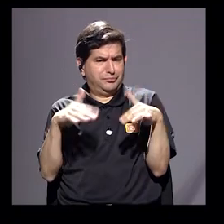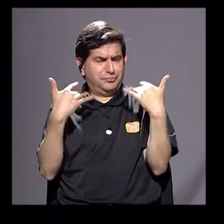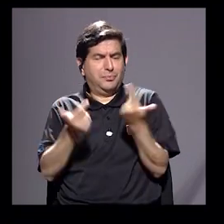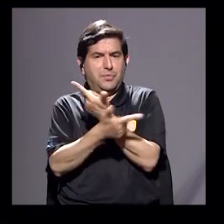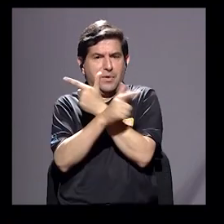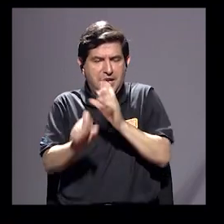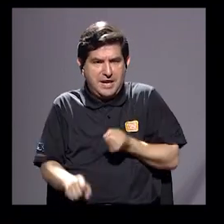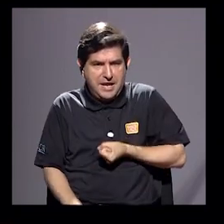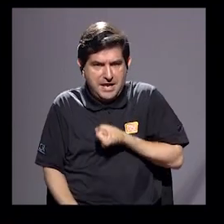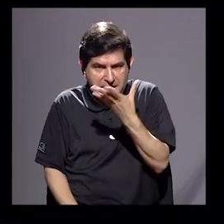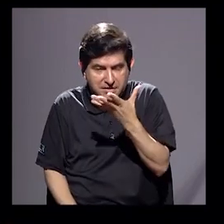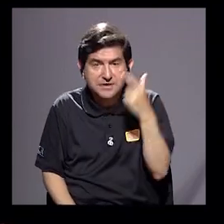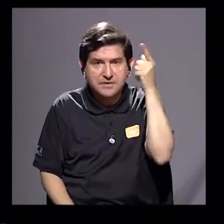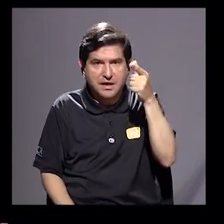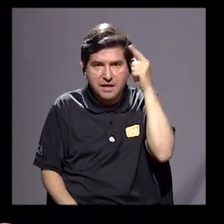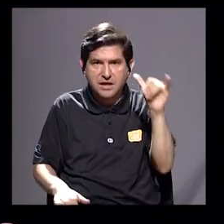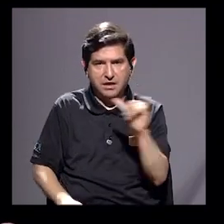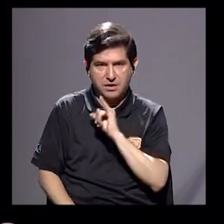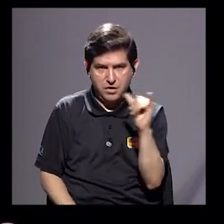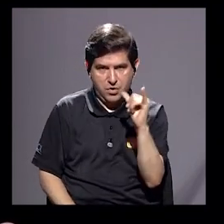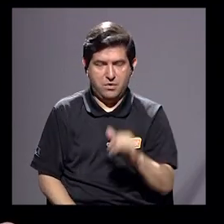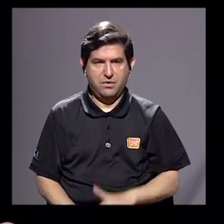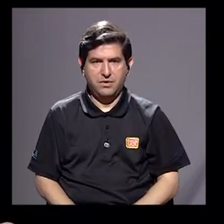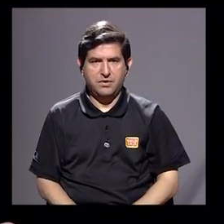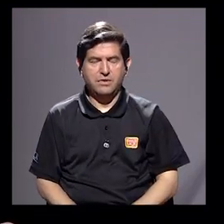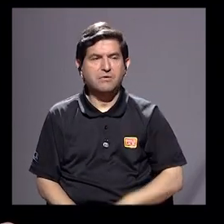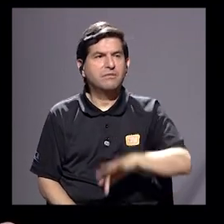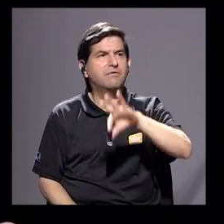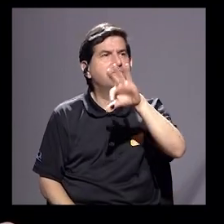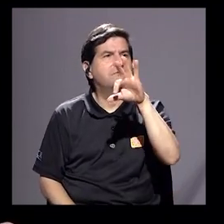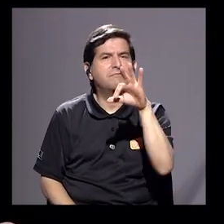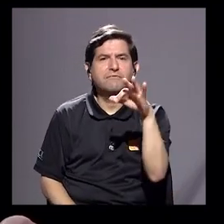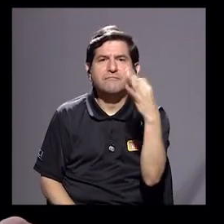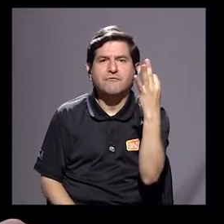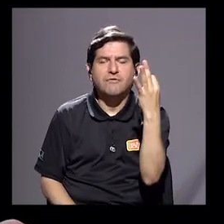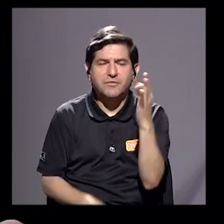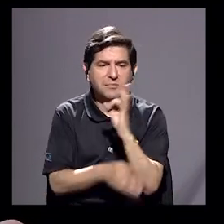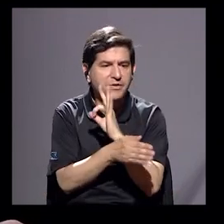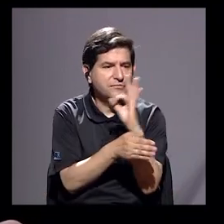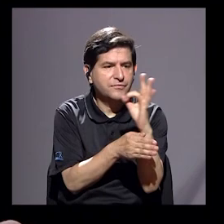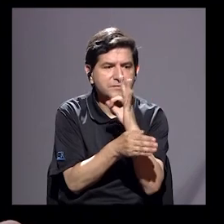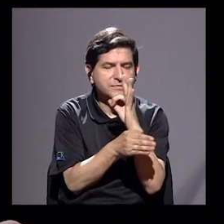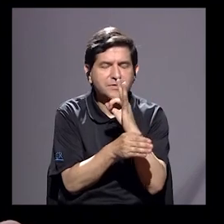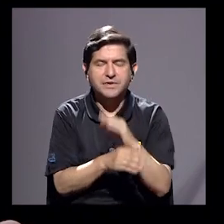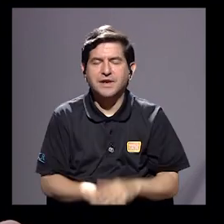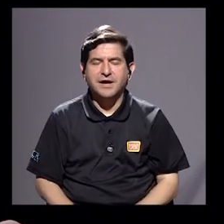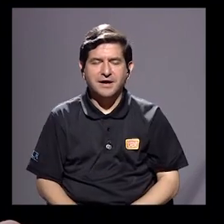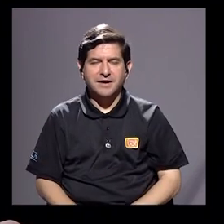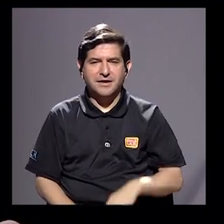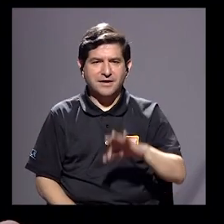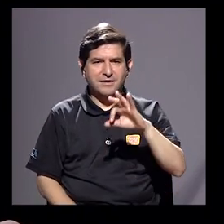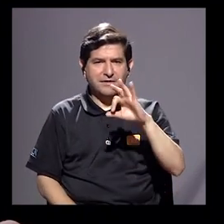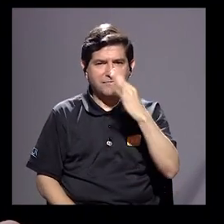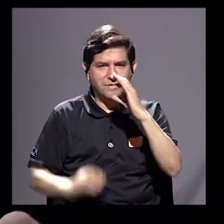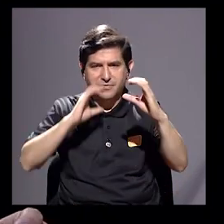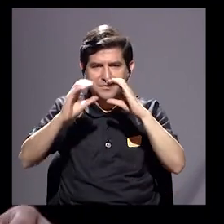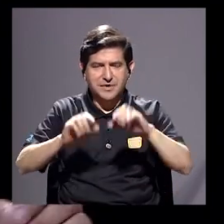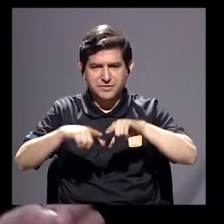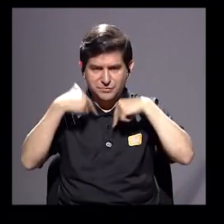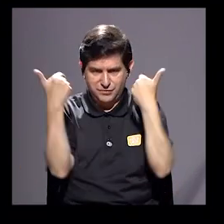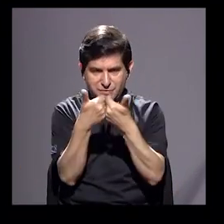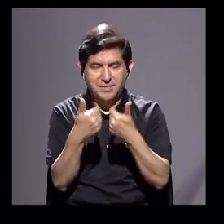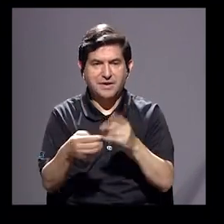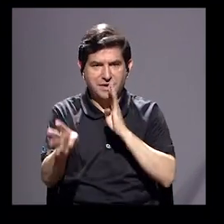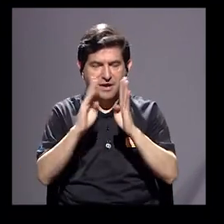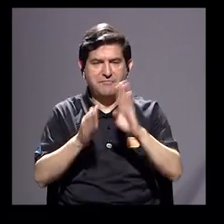sobre la libertad de expresión y por supuesto también de cómo funcionan los medios de comunicación colectiva del rol estamos